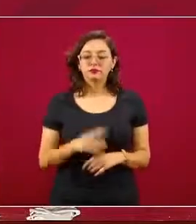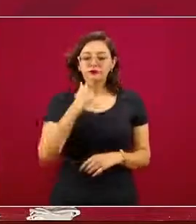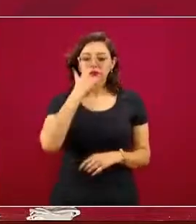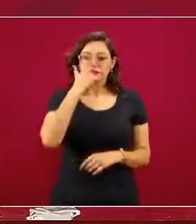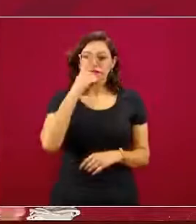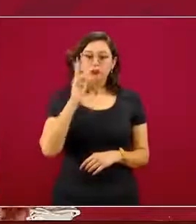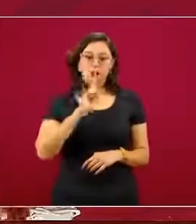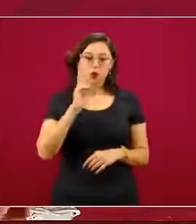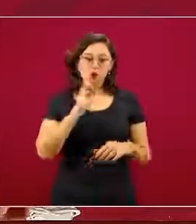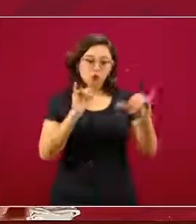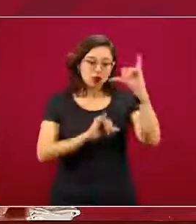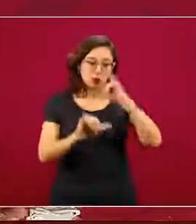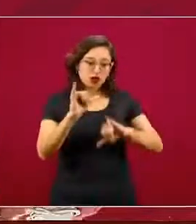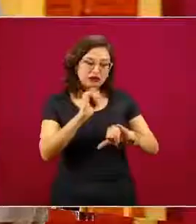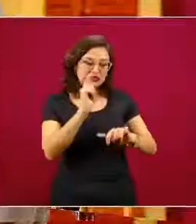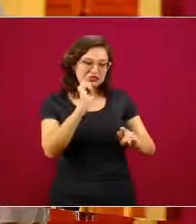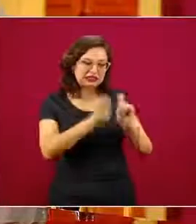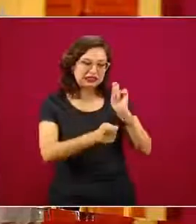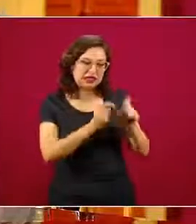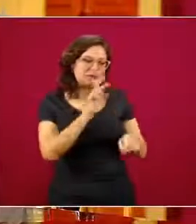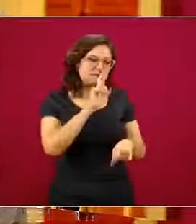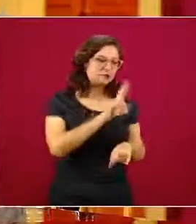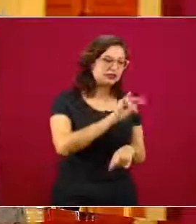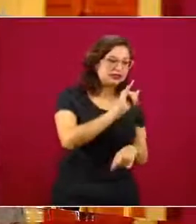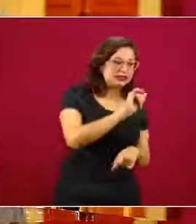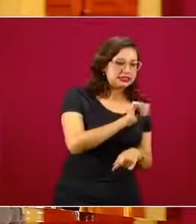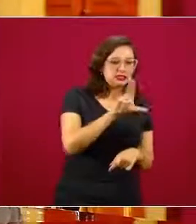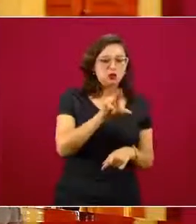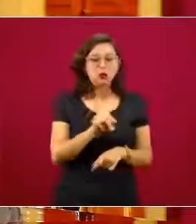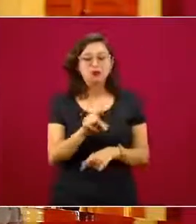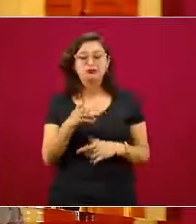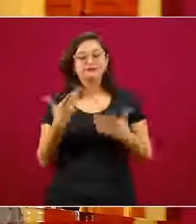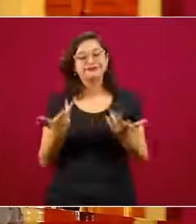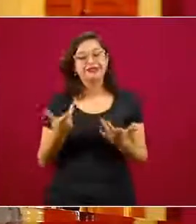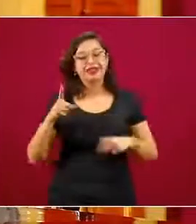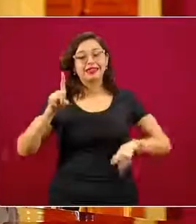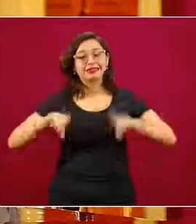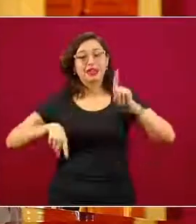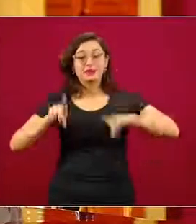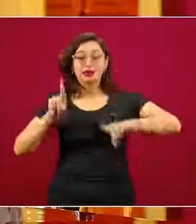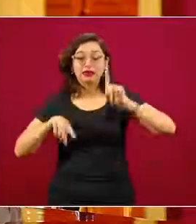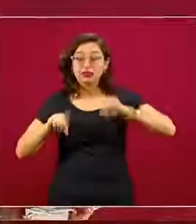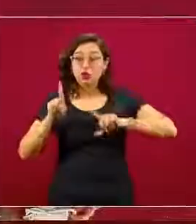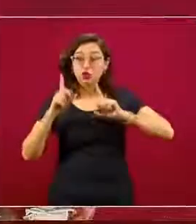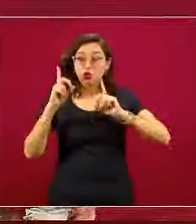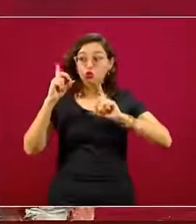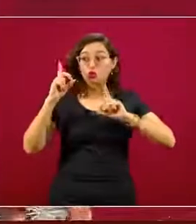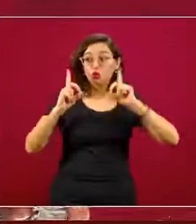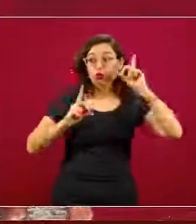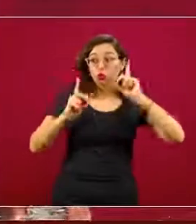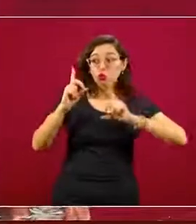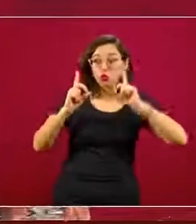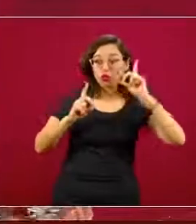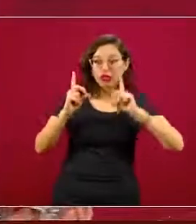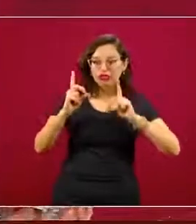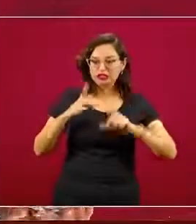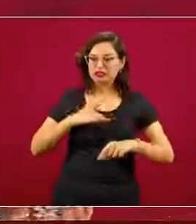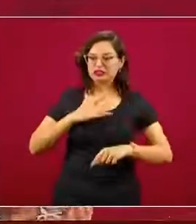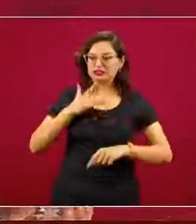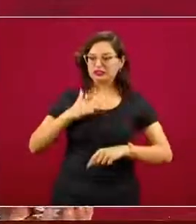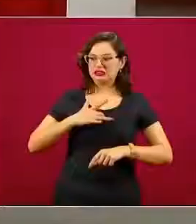un comentario largo, depende de la sospecha, de la probabilidad